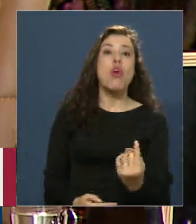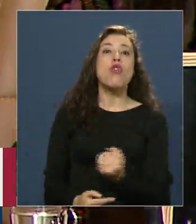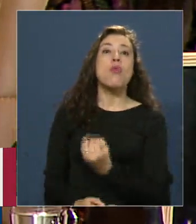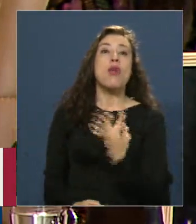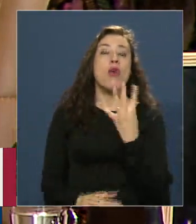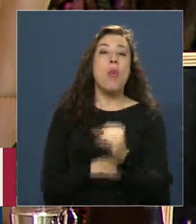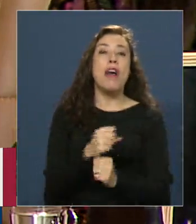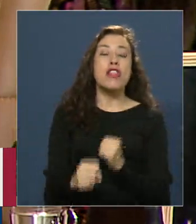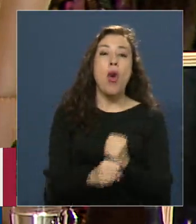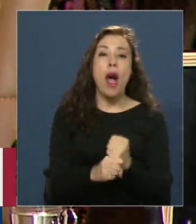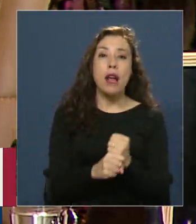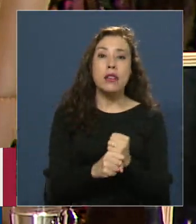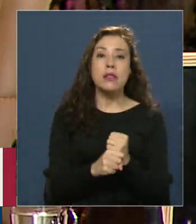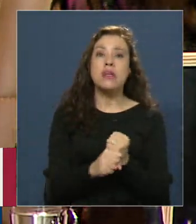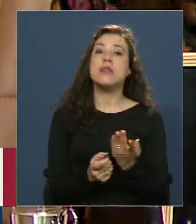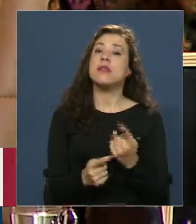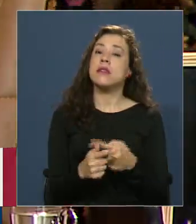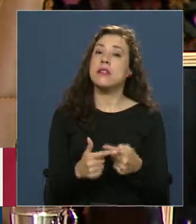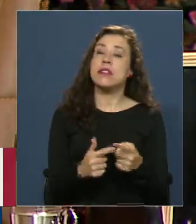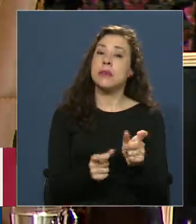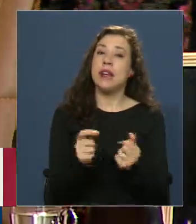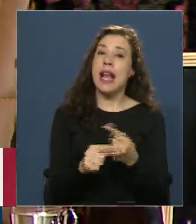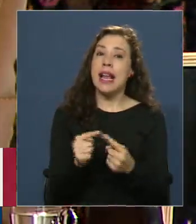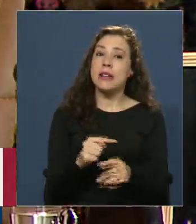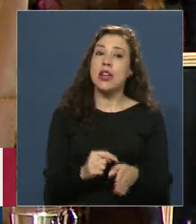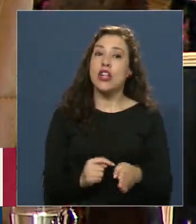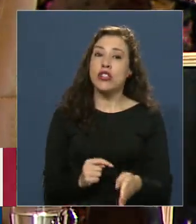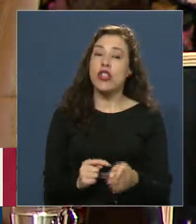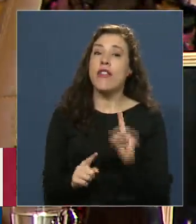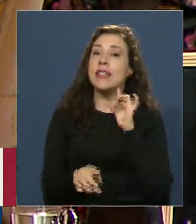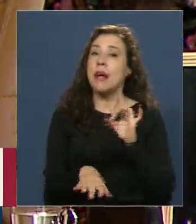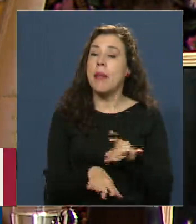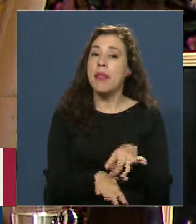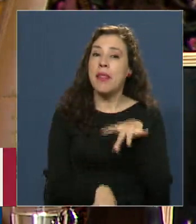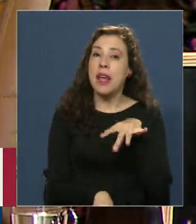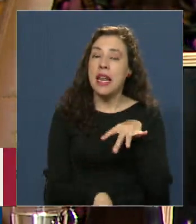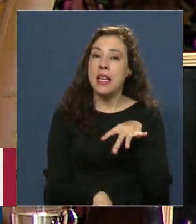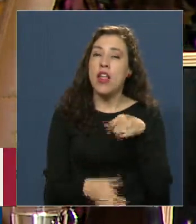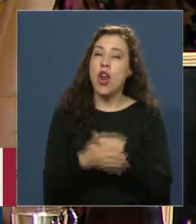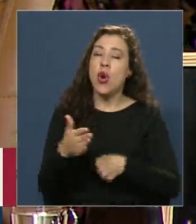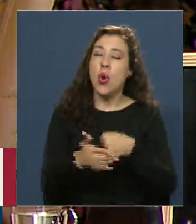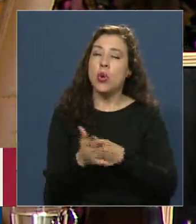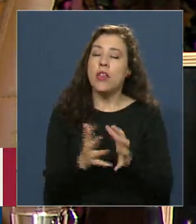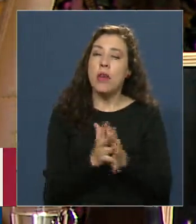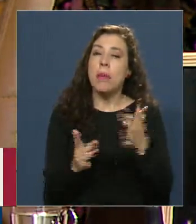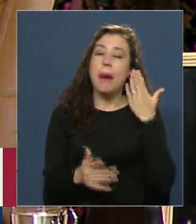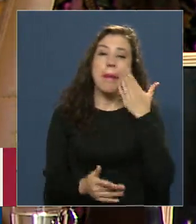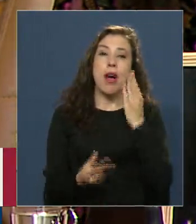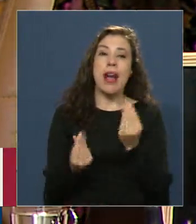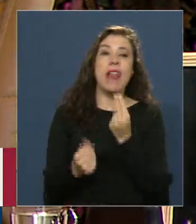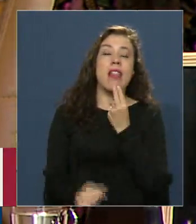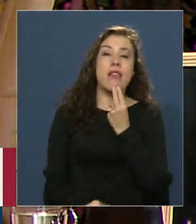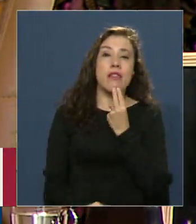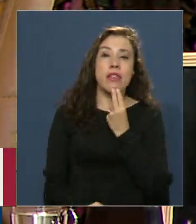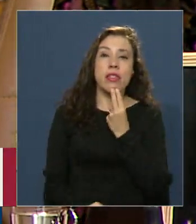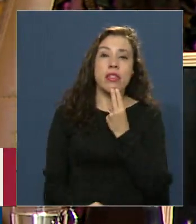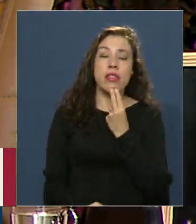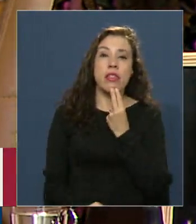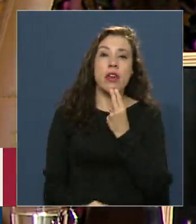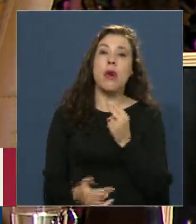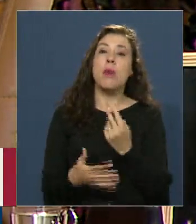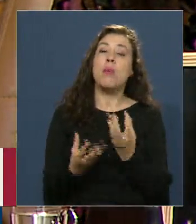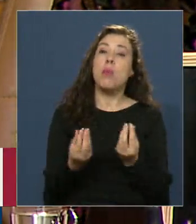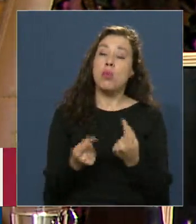años. Por lo tanto, la clase media es un sector que aún se encuentra frágil. Ha luchado muchísimo por mejorar su calidad de vida, en